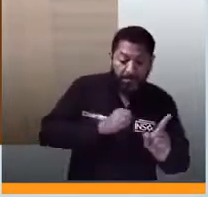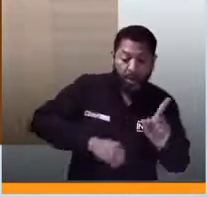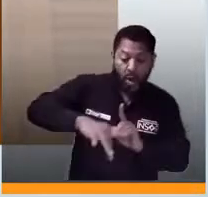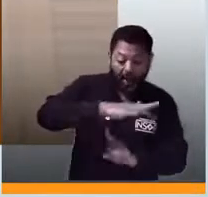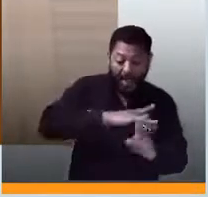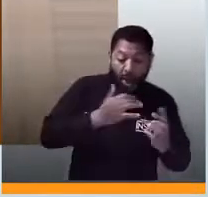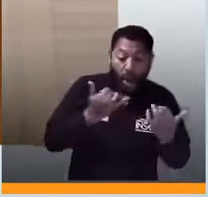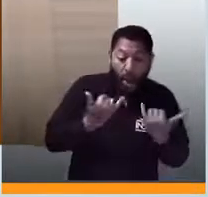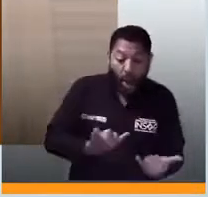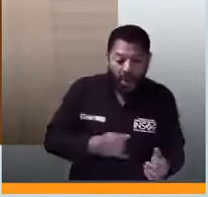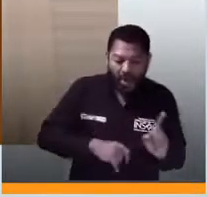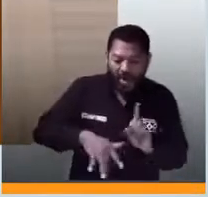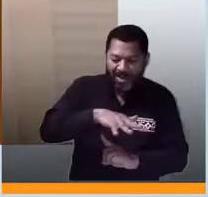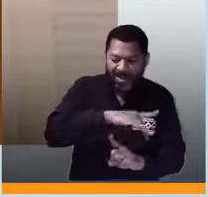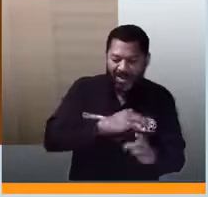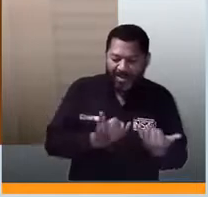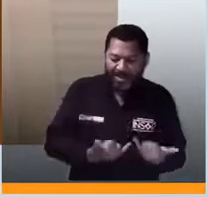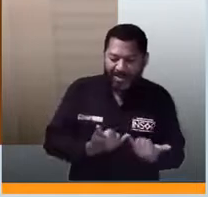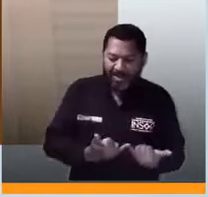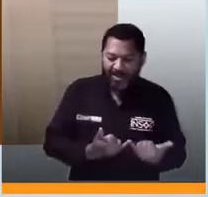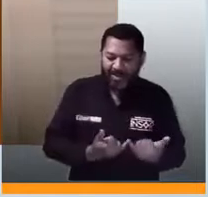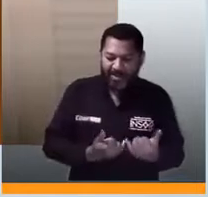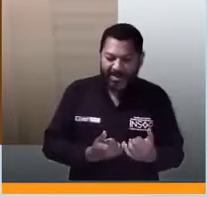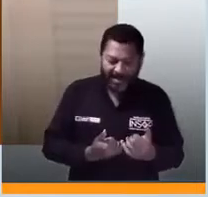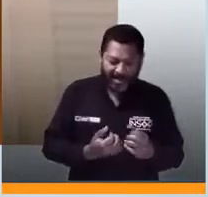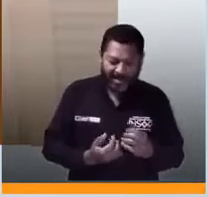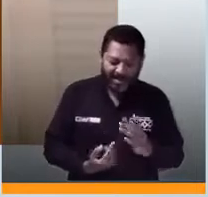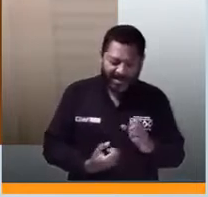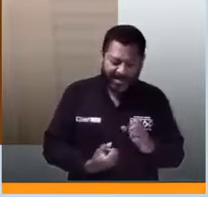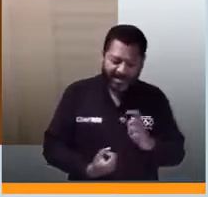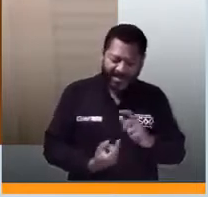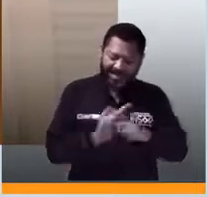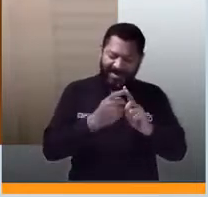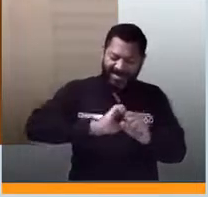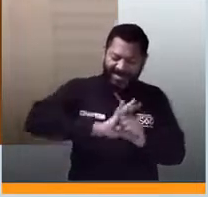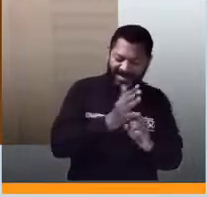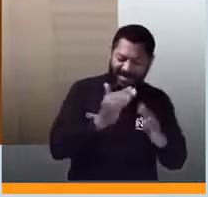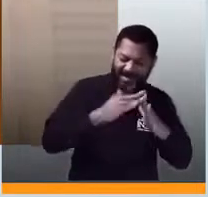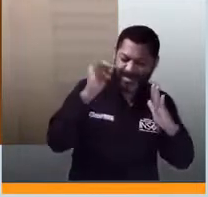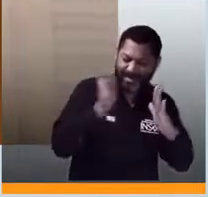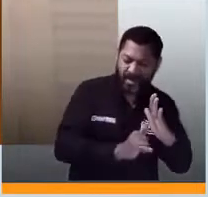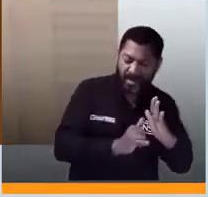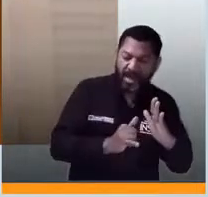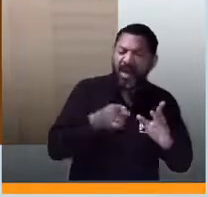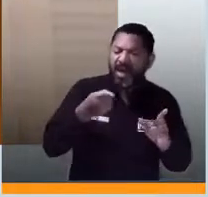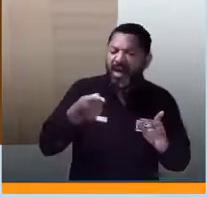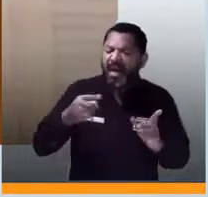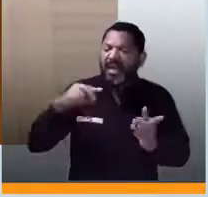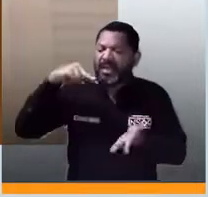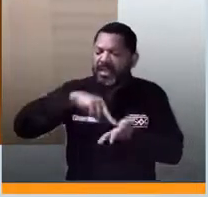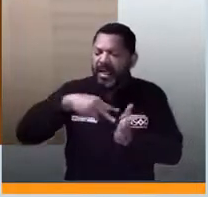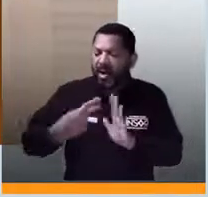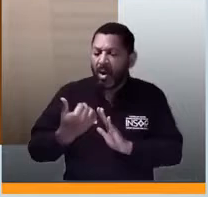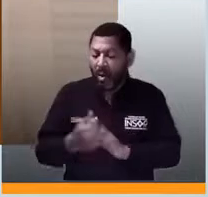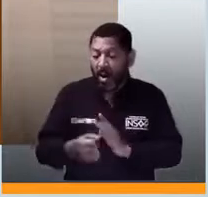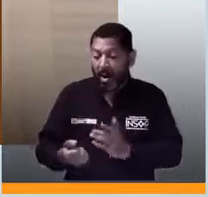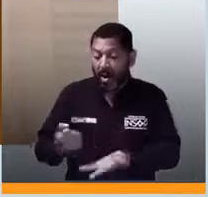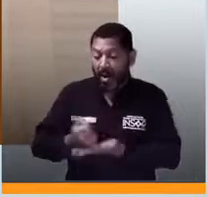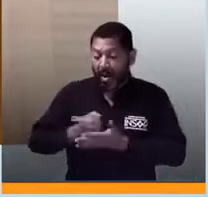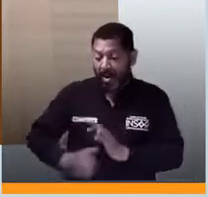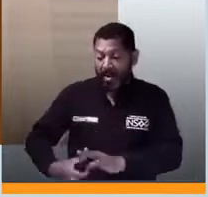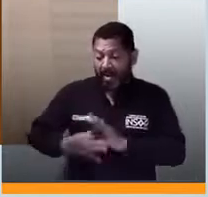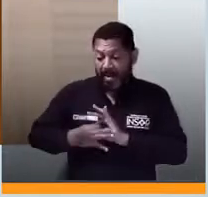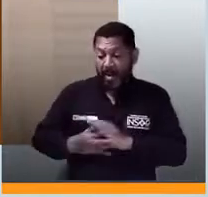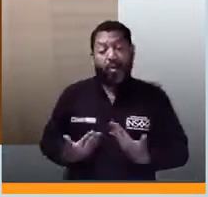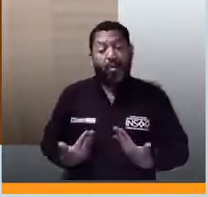estamos viviendo actualmente de pandemia, lo que ha significado la tecnología como gran aliado de la